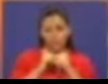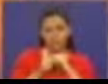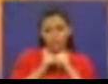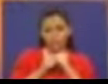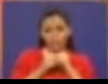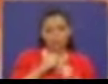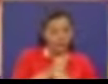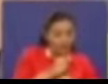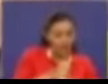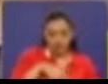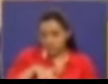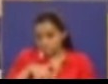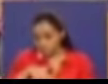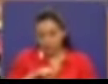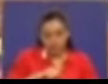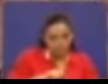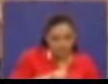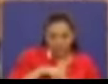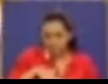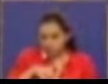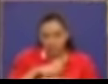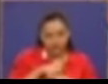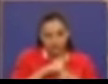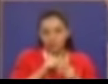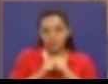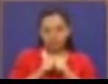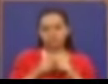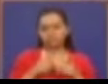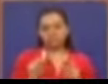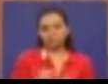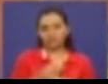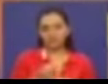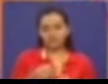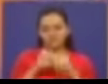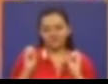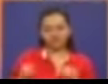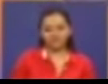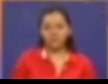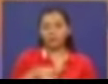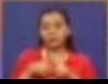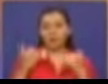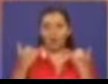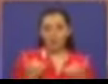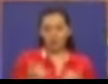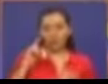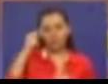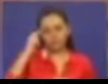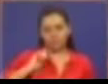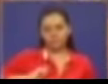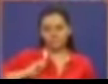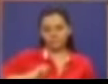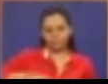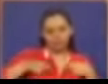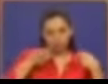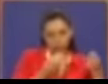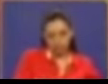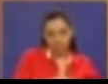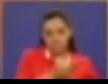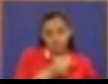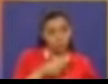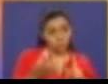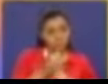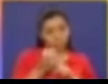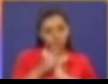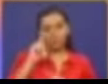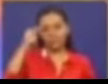que trabajar, estudiar y ver cómo se mantenían y entrenar. Ahora reciben un estipendio en base a sus logros, sus marcas, del